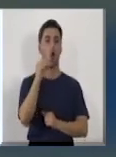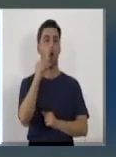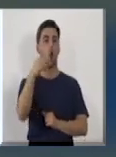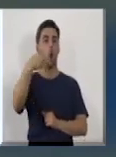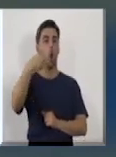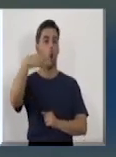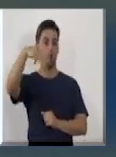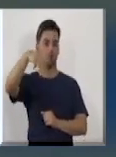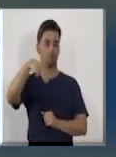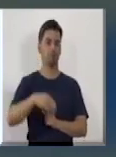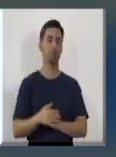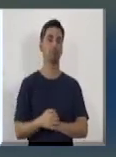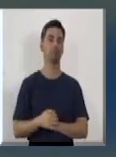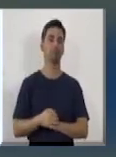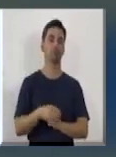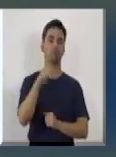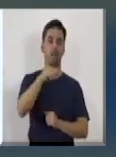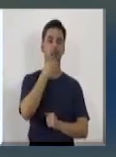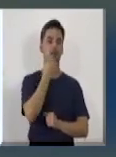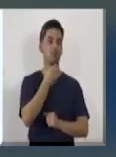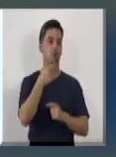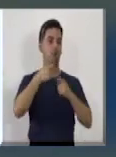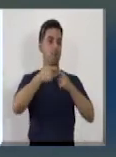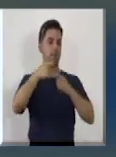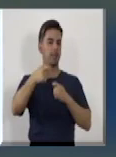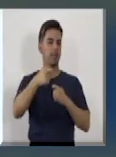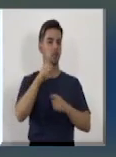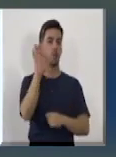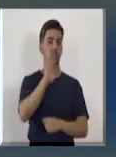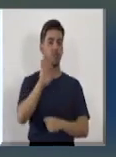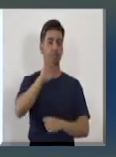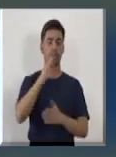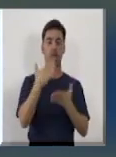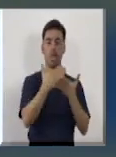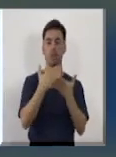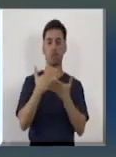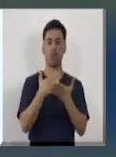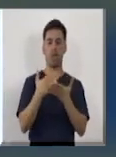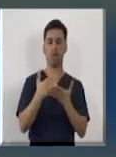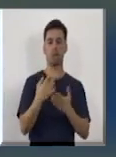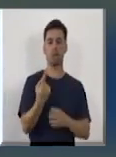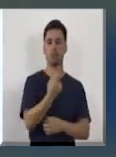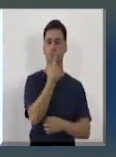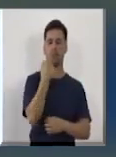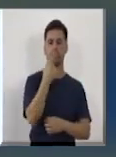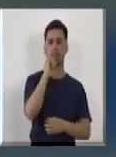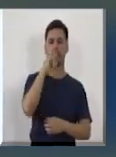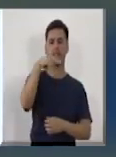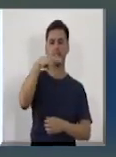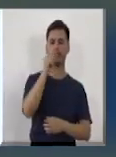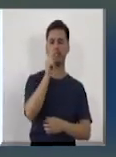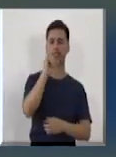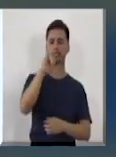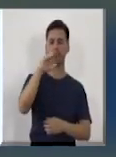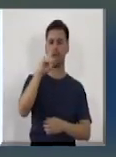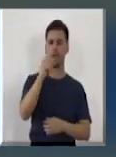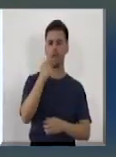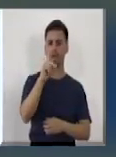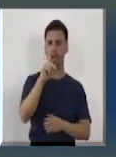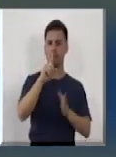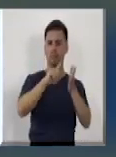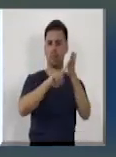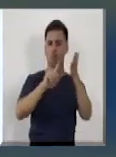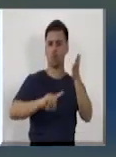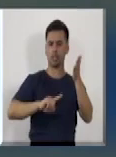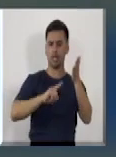hacer referencia a las magnitudes físicas estudiadas. La primera magnitud que fue intensidad de la corriente, que se representa con la